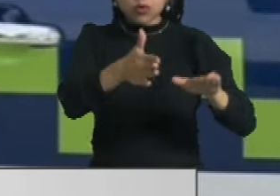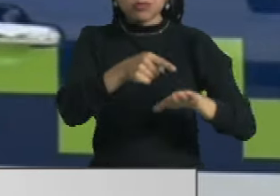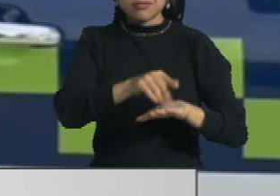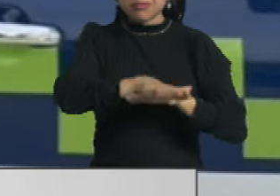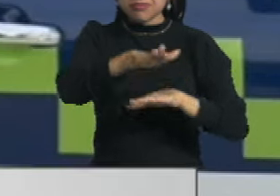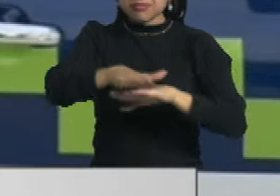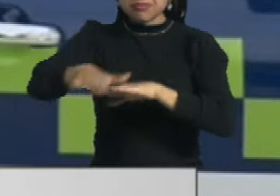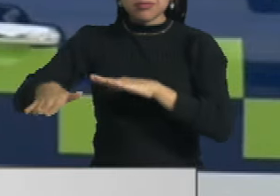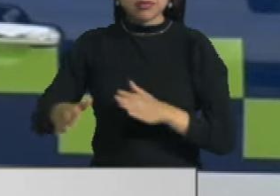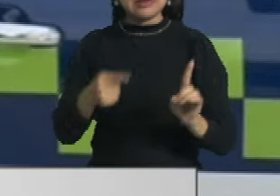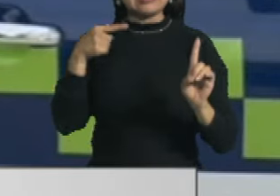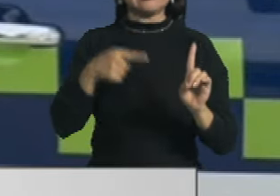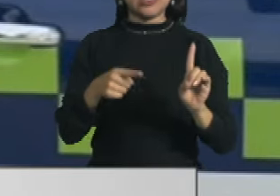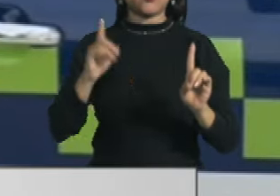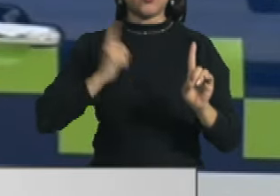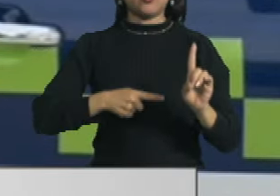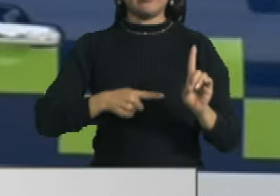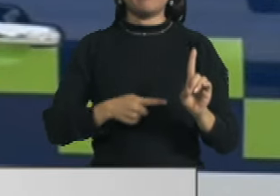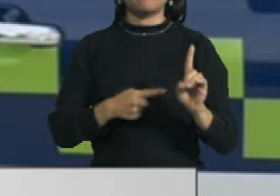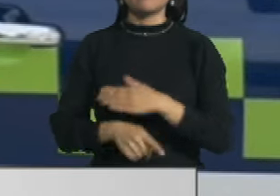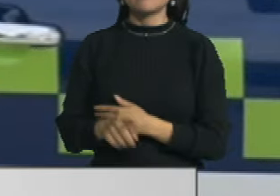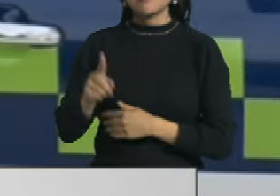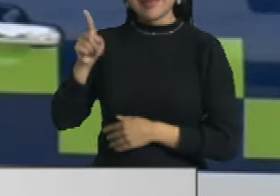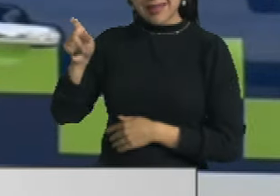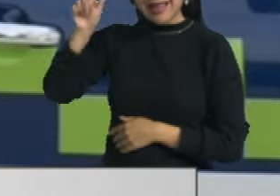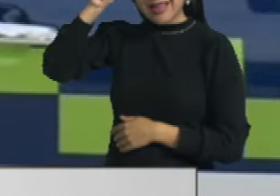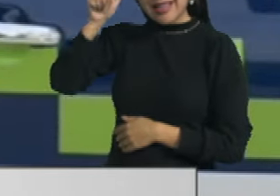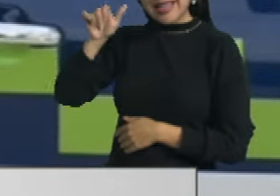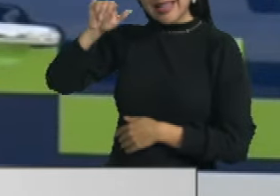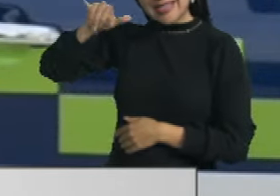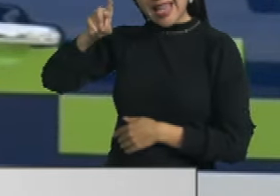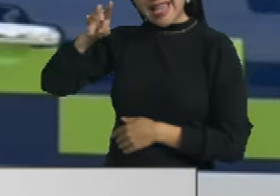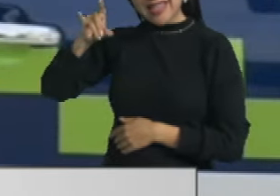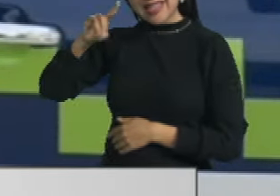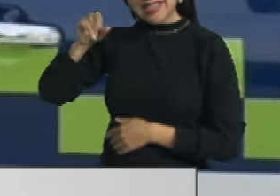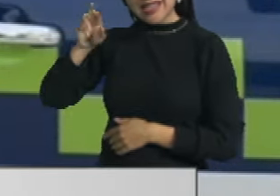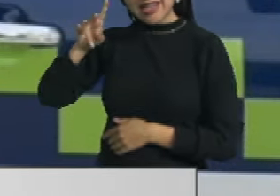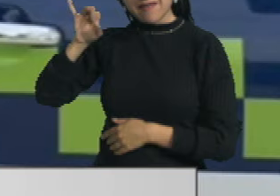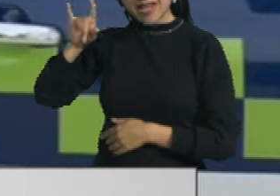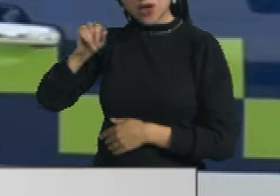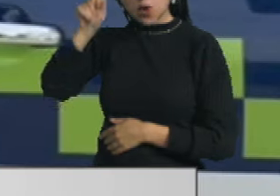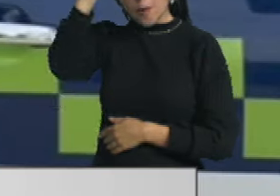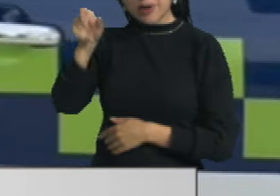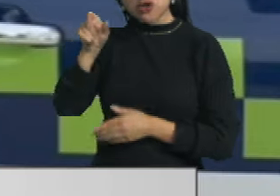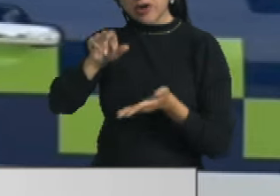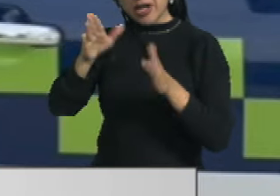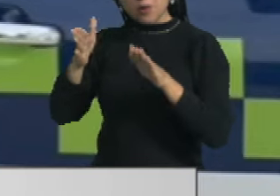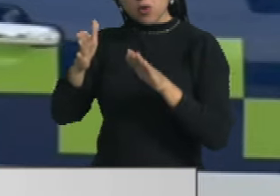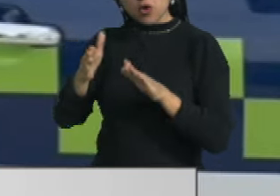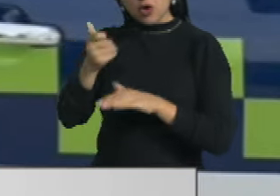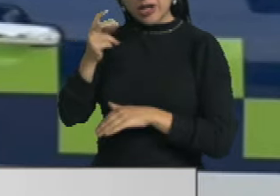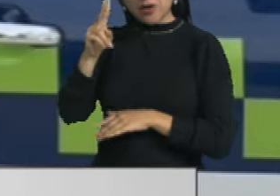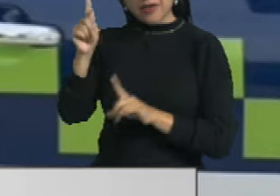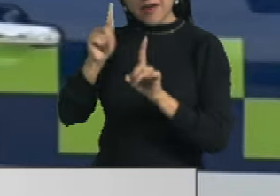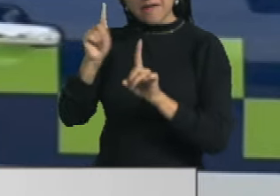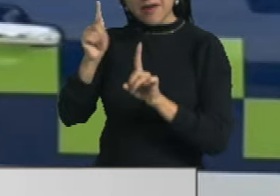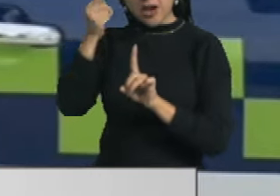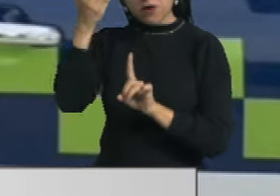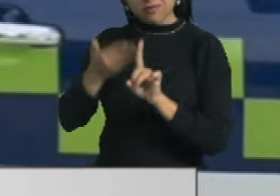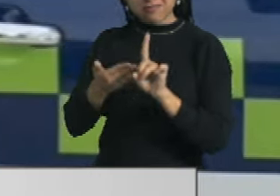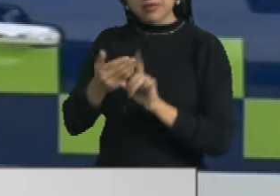Este sujeto estaría involucrado en el homicidio de Yeris Rivero, hechos ocurridos en la ciudad de Barranquilla el día 12 de febrero del presente